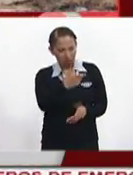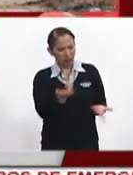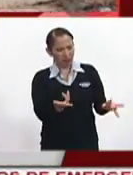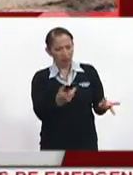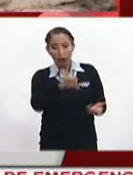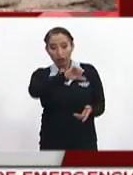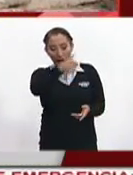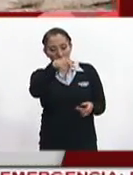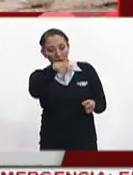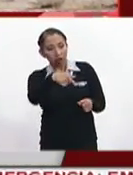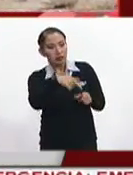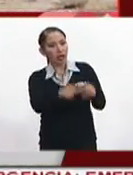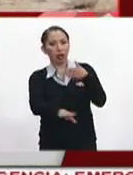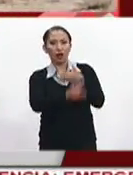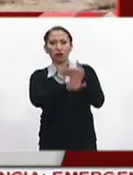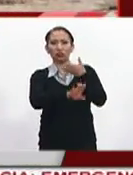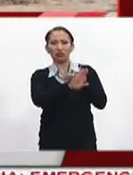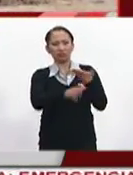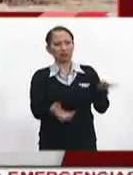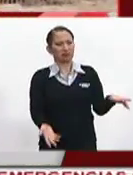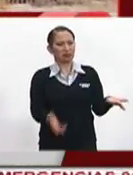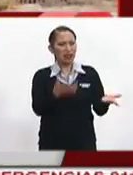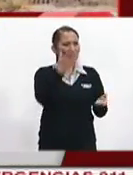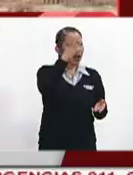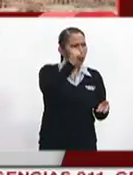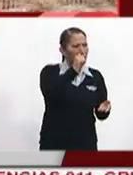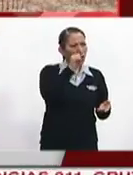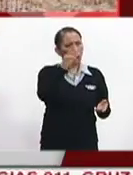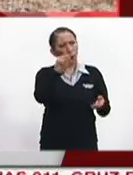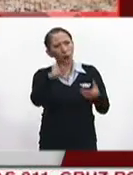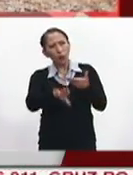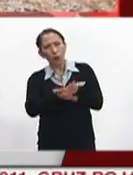por el otro lado mantiene los ataques, ¿no?